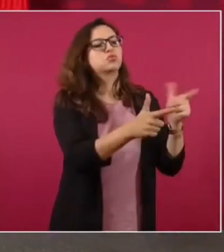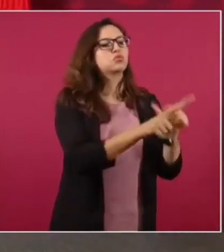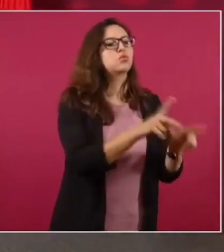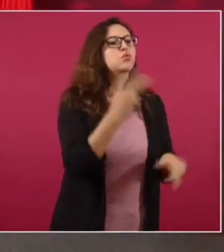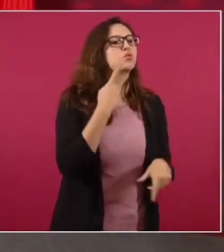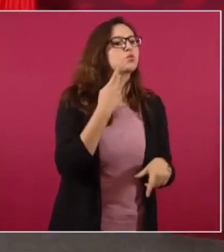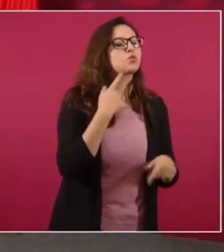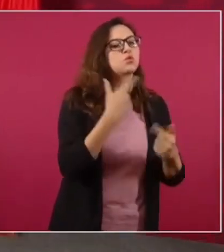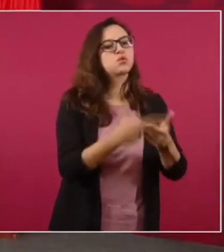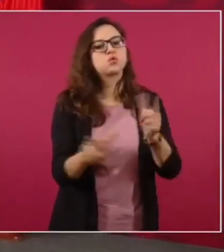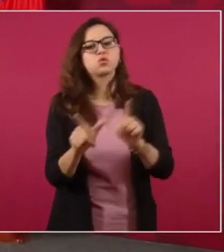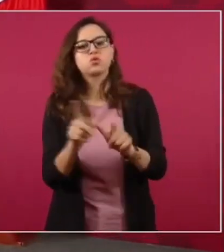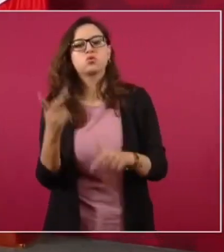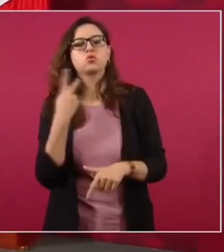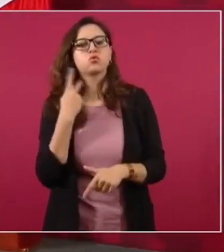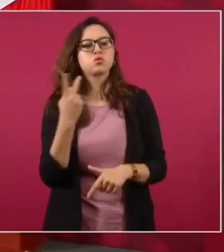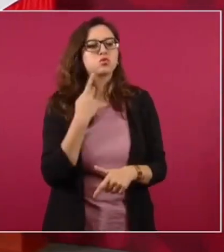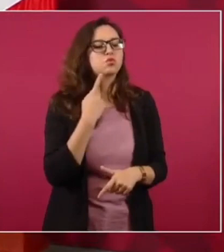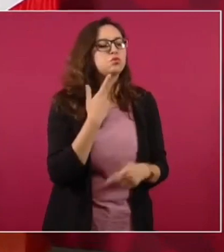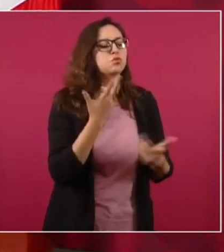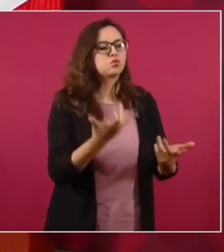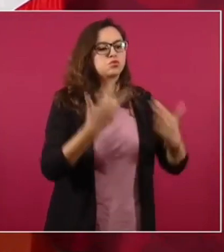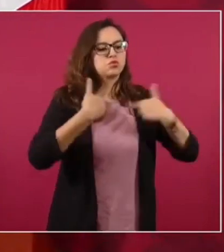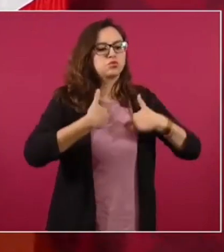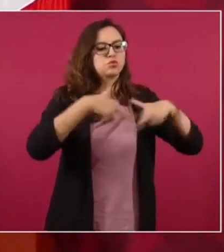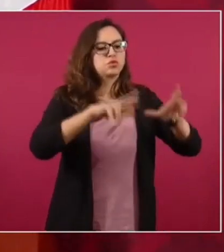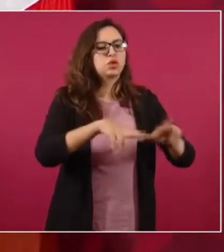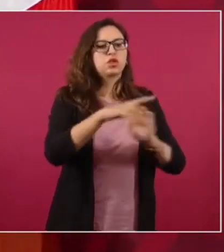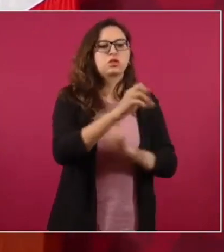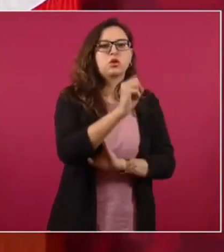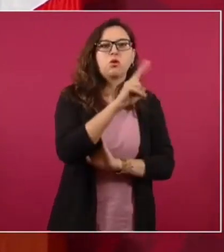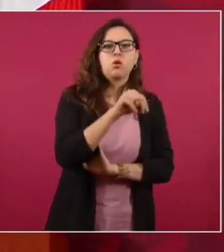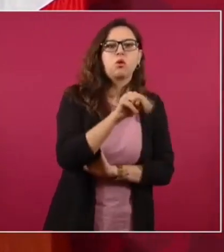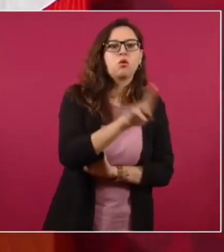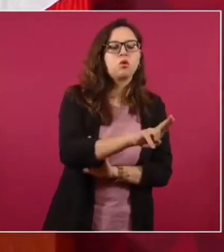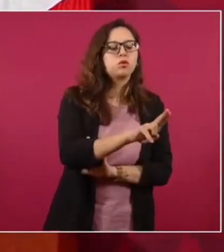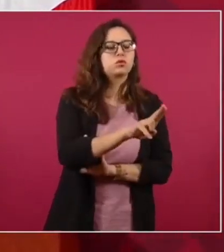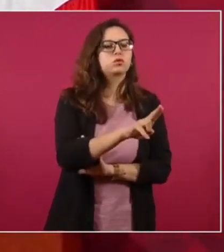partidos, sus representantes en la ONU,